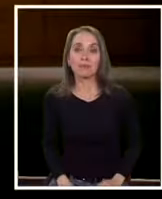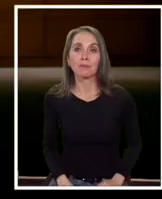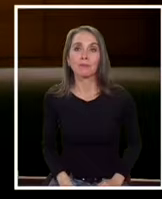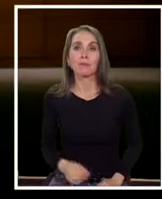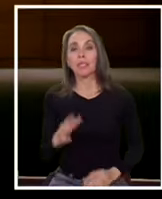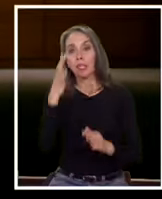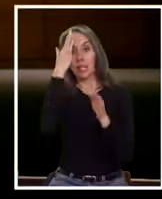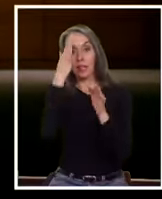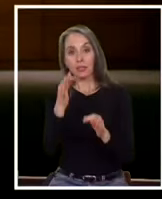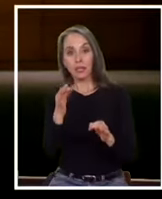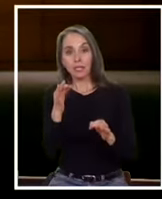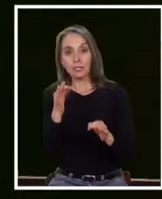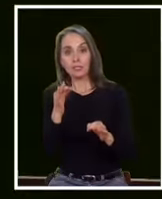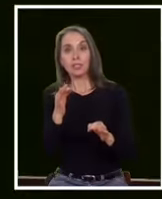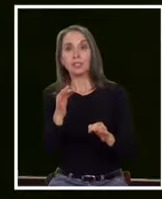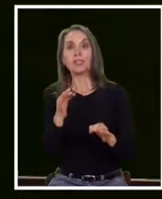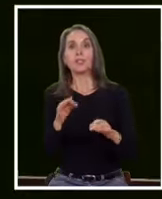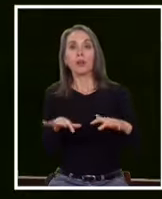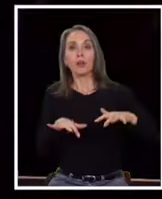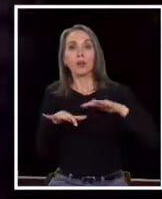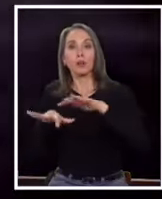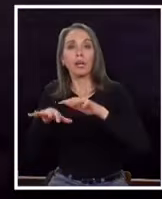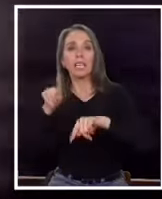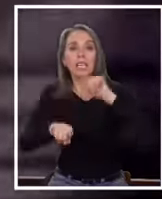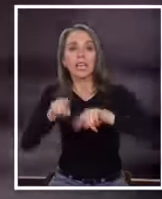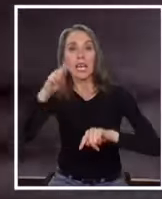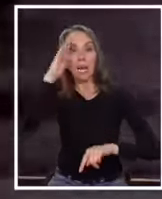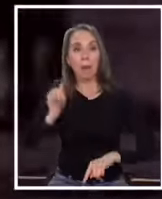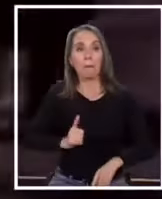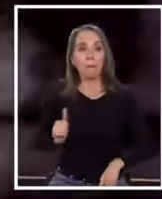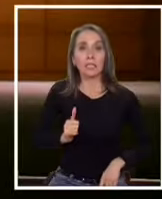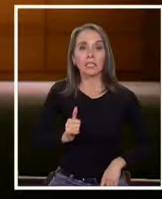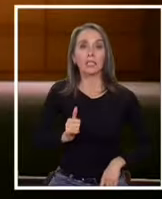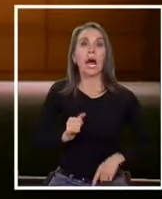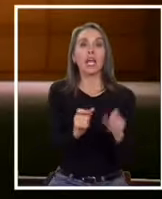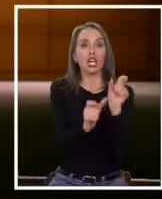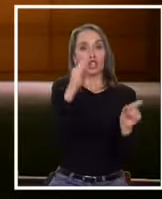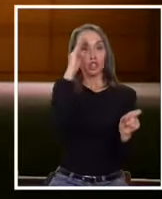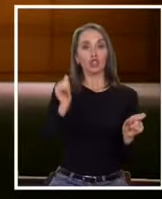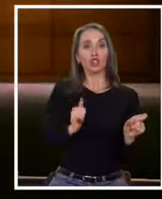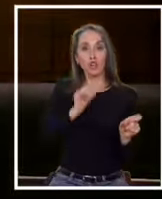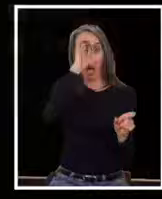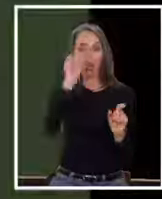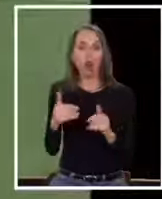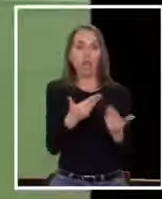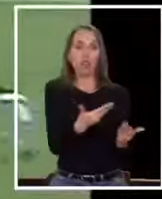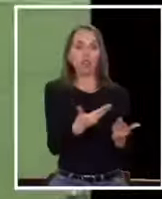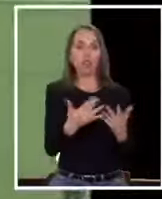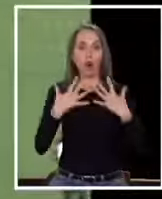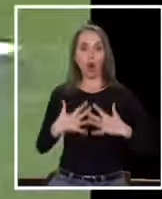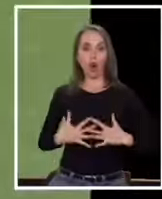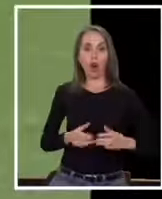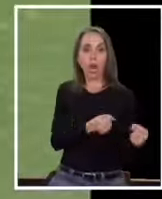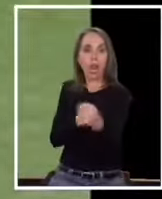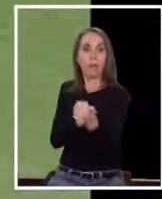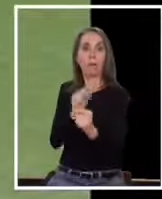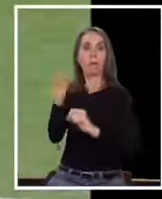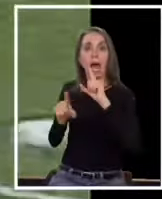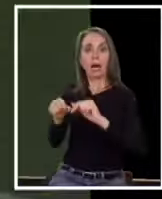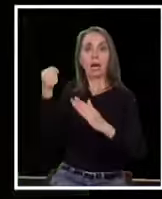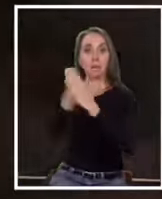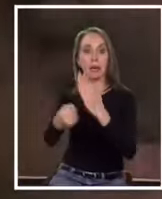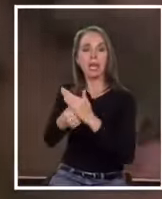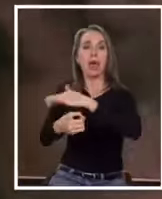Tomada la decisión de ir al terreno militar, ni siquiera les entregaron las herramientas adecuadas para ir a pelear.